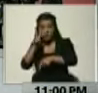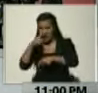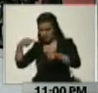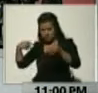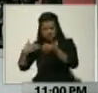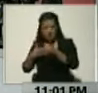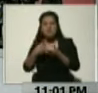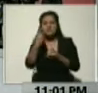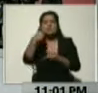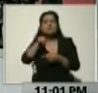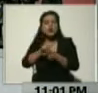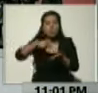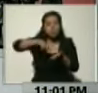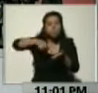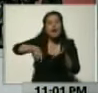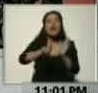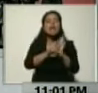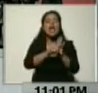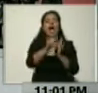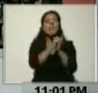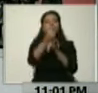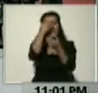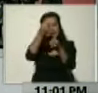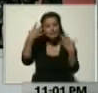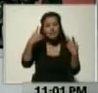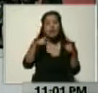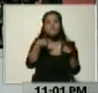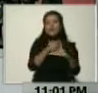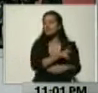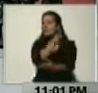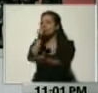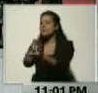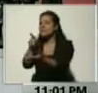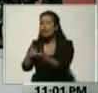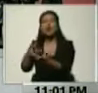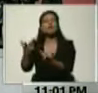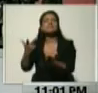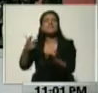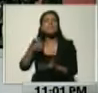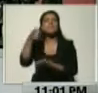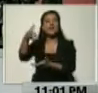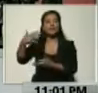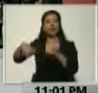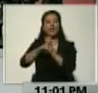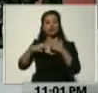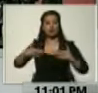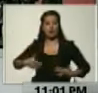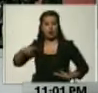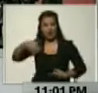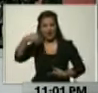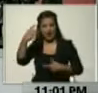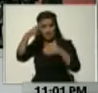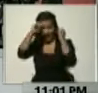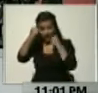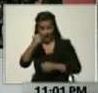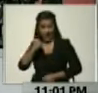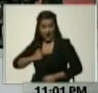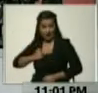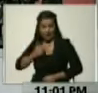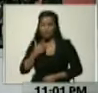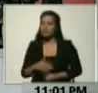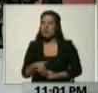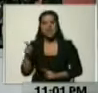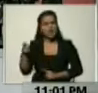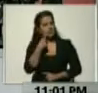y para participar en la entrega del Premio de Derechos Humanos de la Embajada de Canadá en Caracas, donde, por cierto, criticó mucho que no haya sido tomado